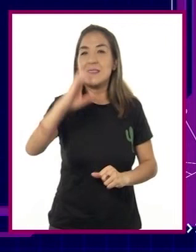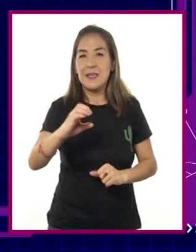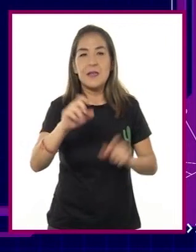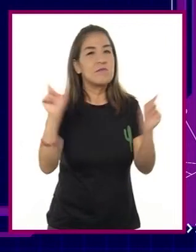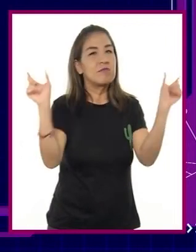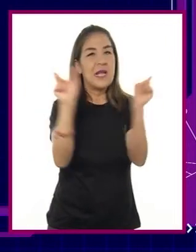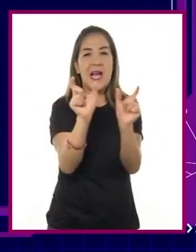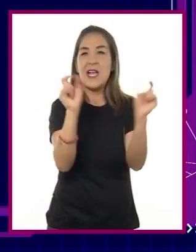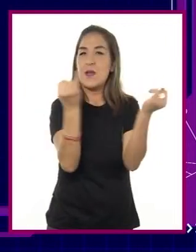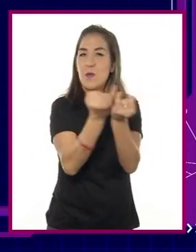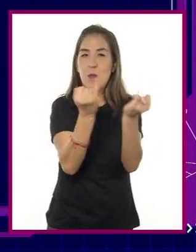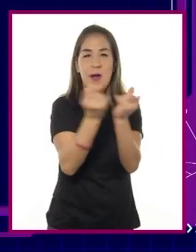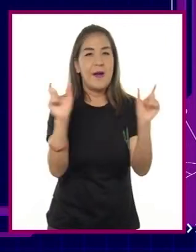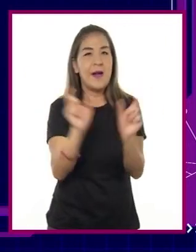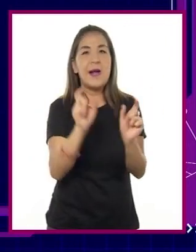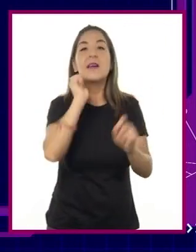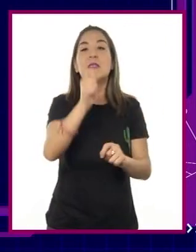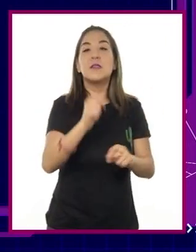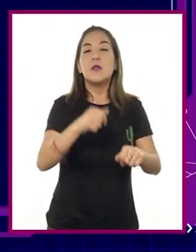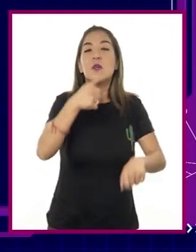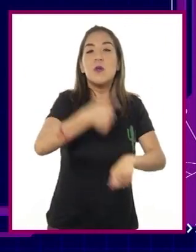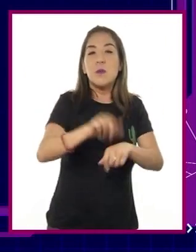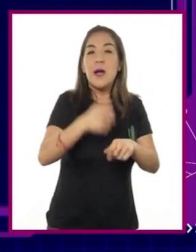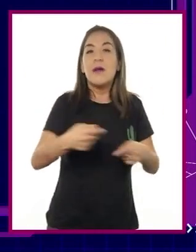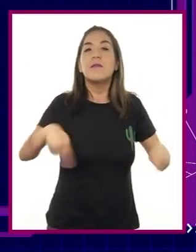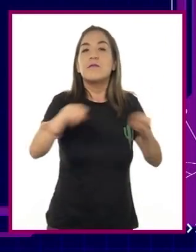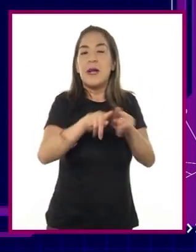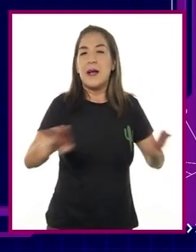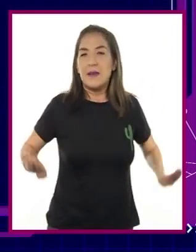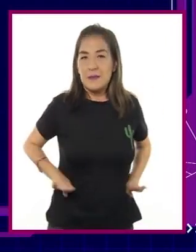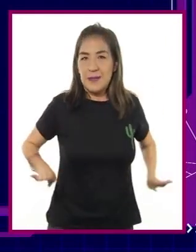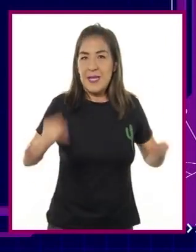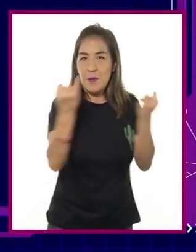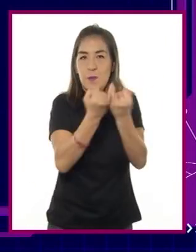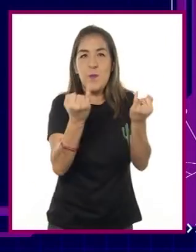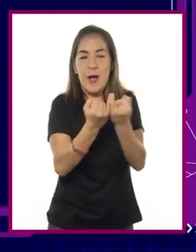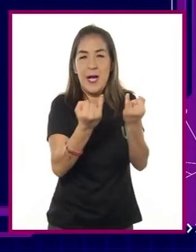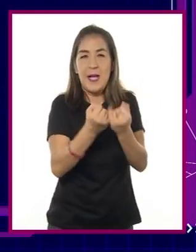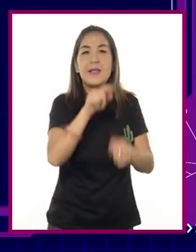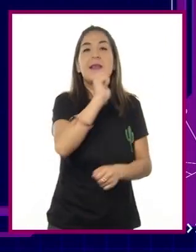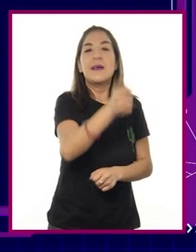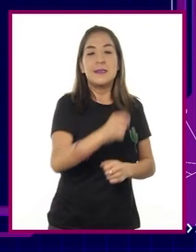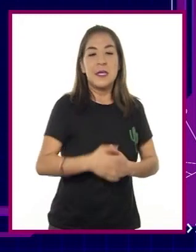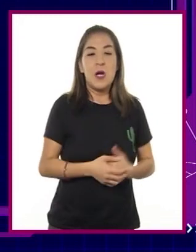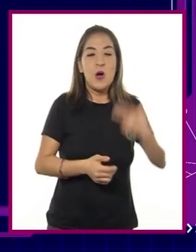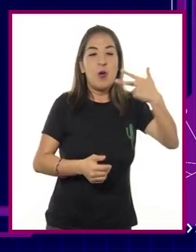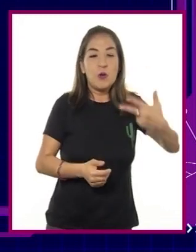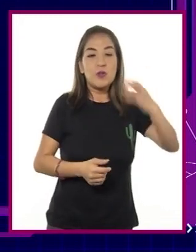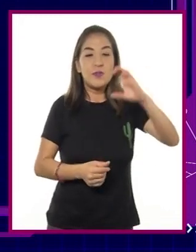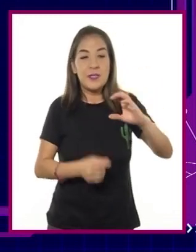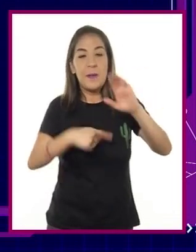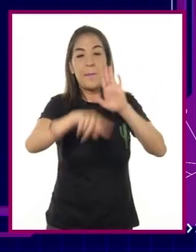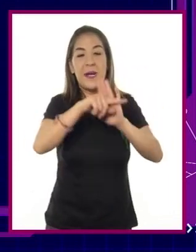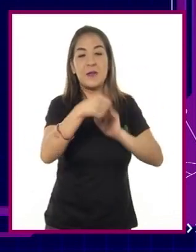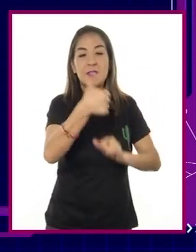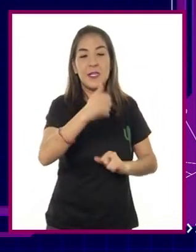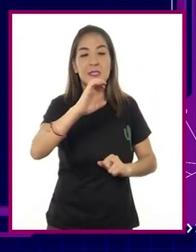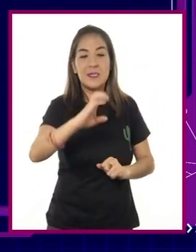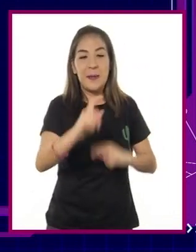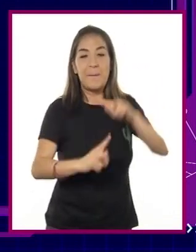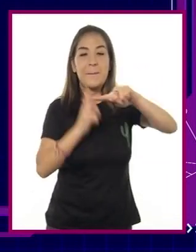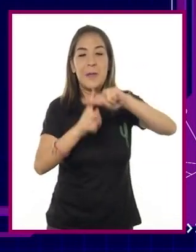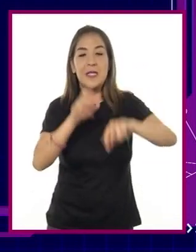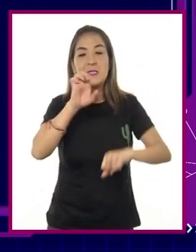de la ecuación, aplicando la propiedad uniforme de la igualdad, para obtener la ecuación 8c menos 6c